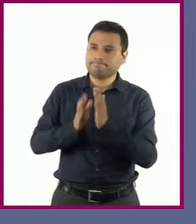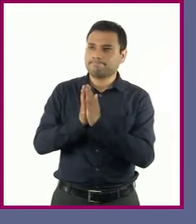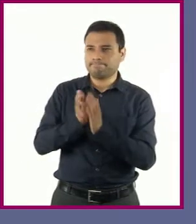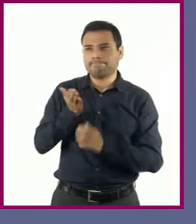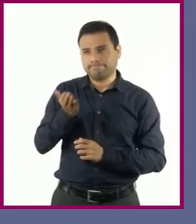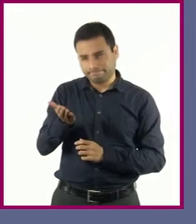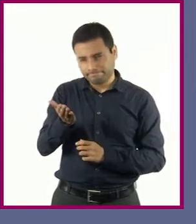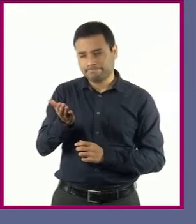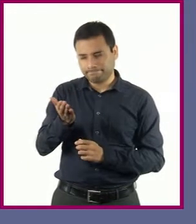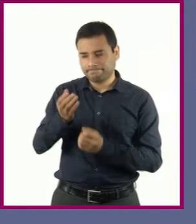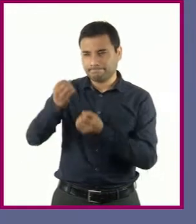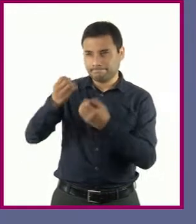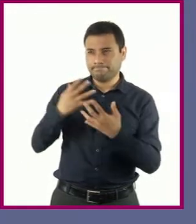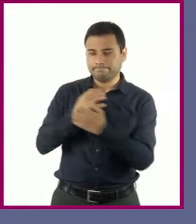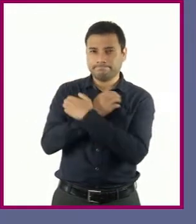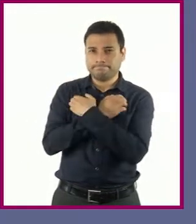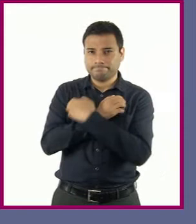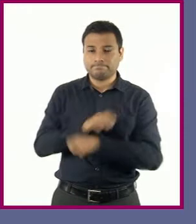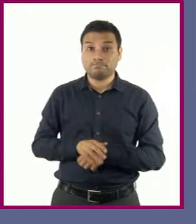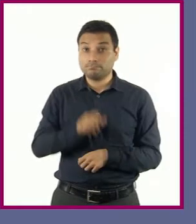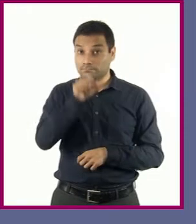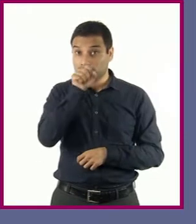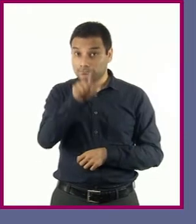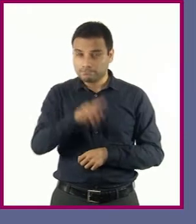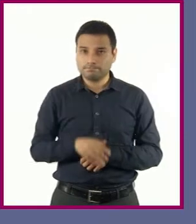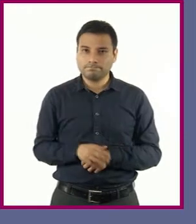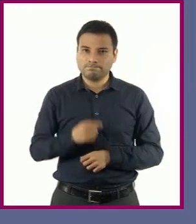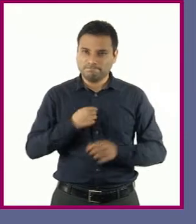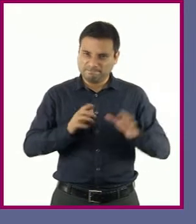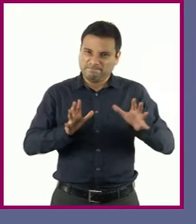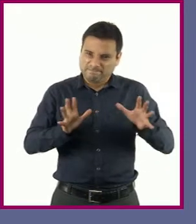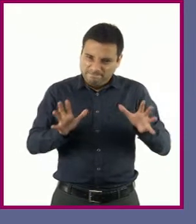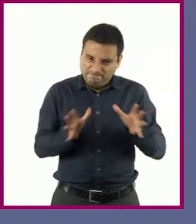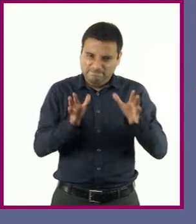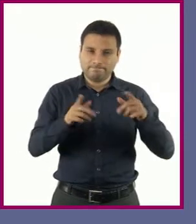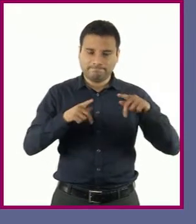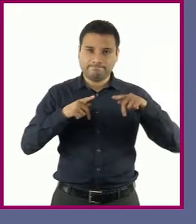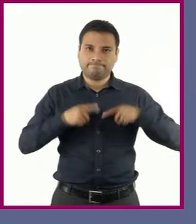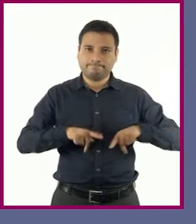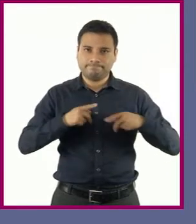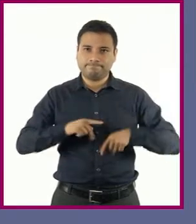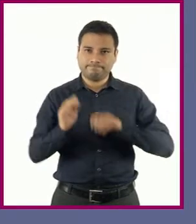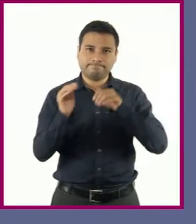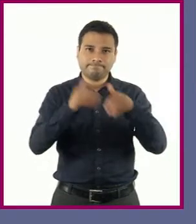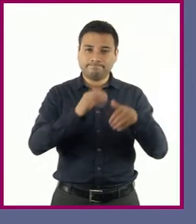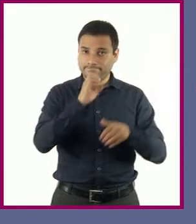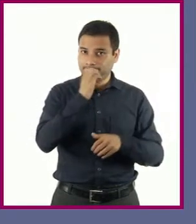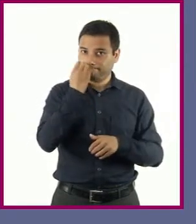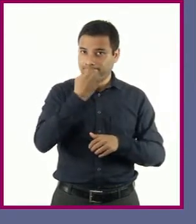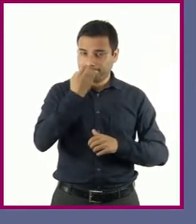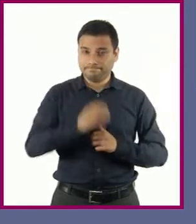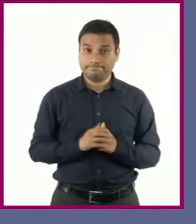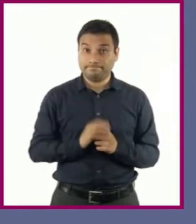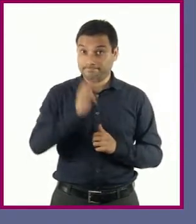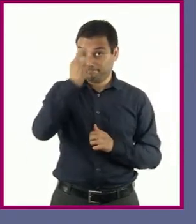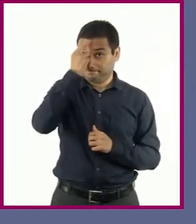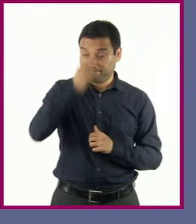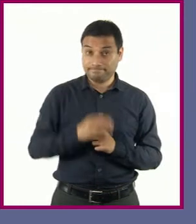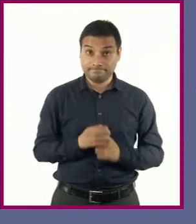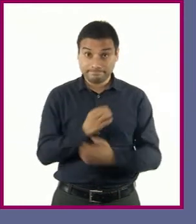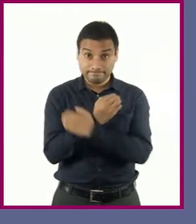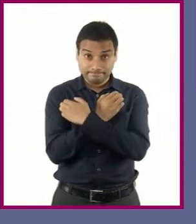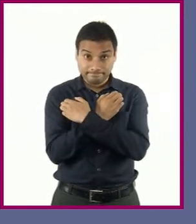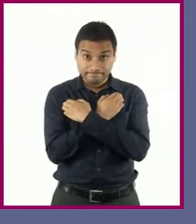portadores de este derecho y, en lo posible, promover su acceso para otras personas que nos rodean. Recordemos que la